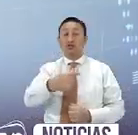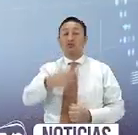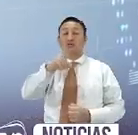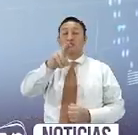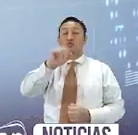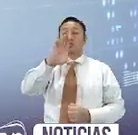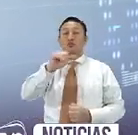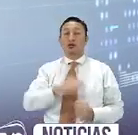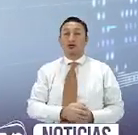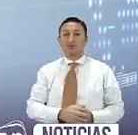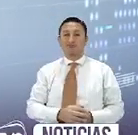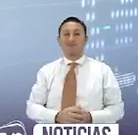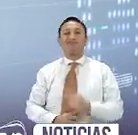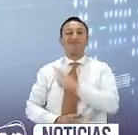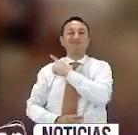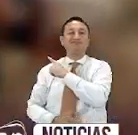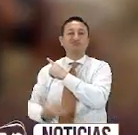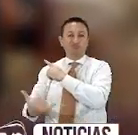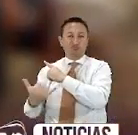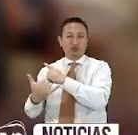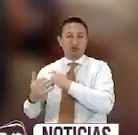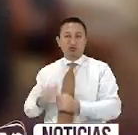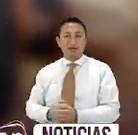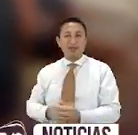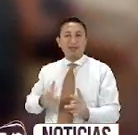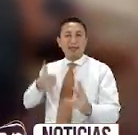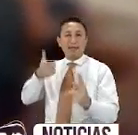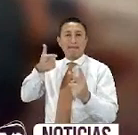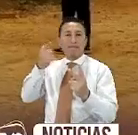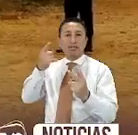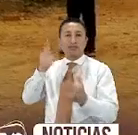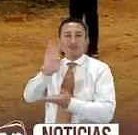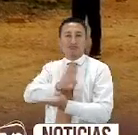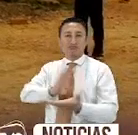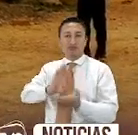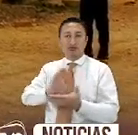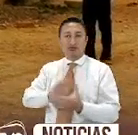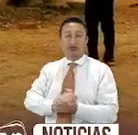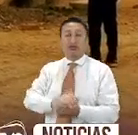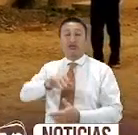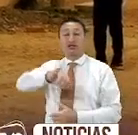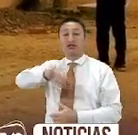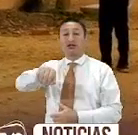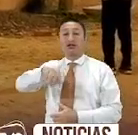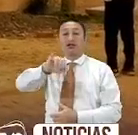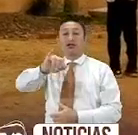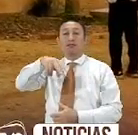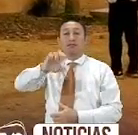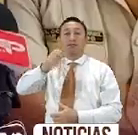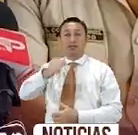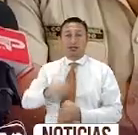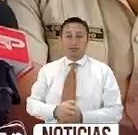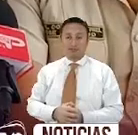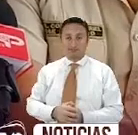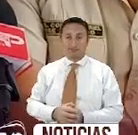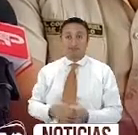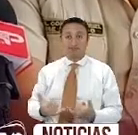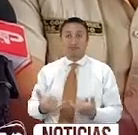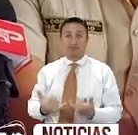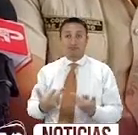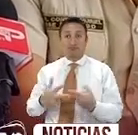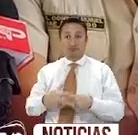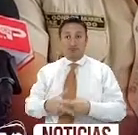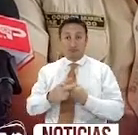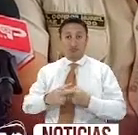a Glenner Fabián Casquete Goyes le quitaron la vida en la ciudad de la Franklin Jiménez, en la ciudad de Arenillas. Estamos realizando